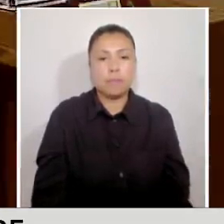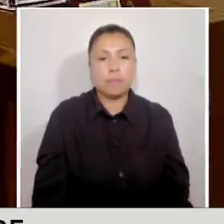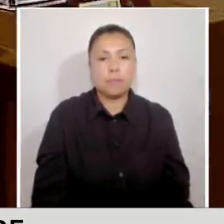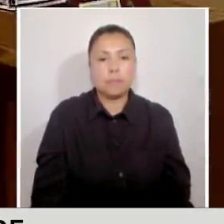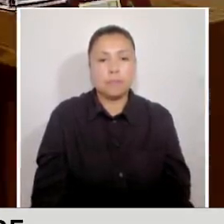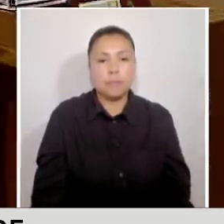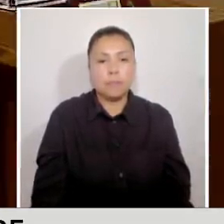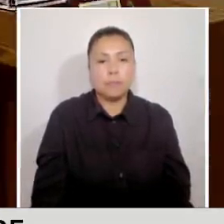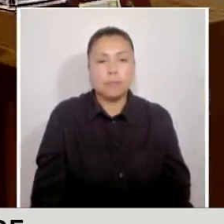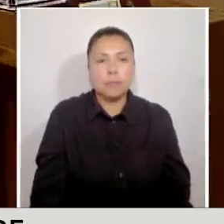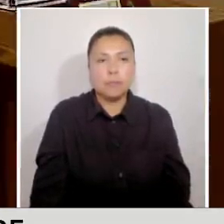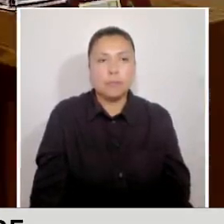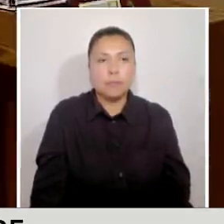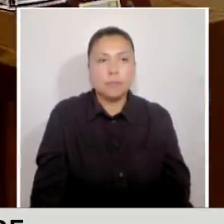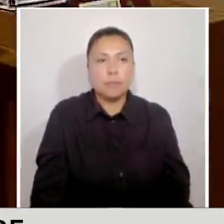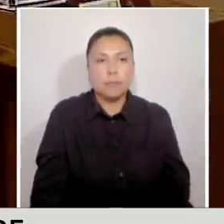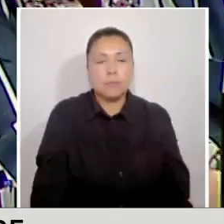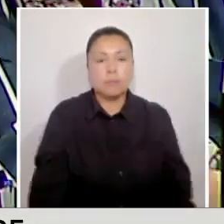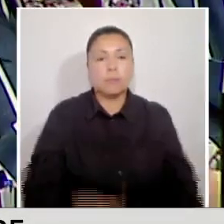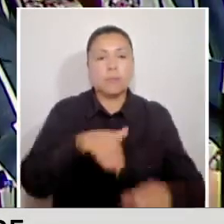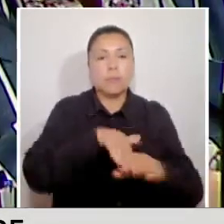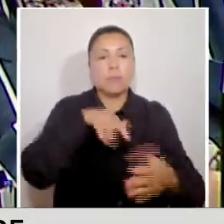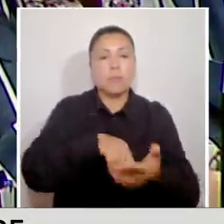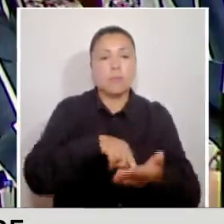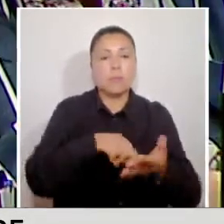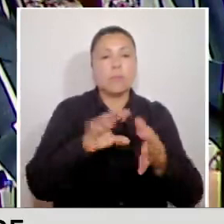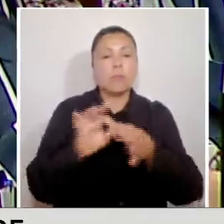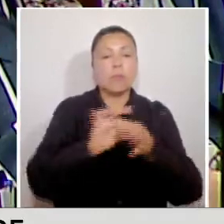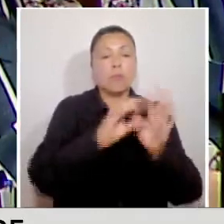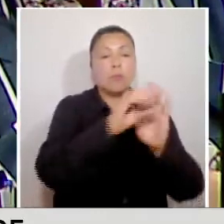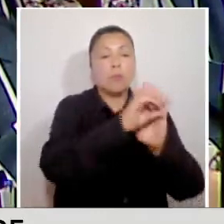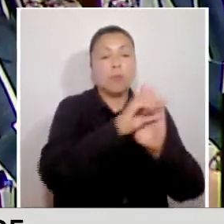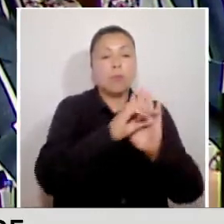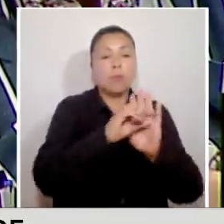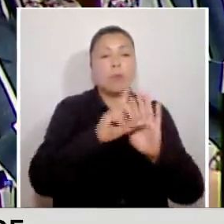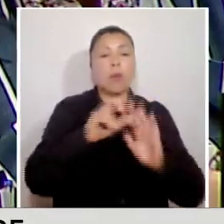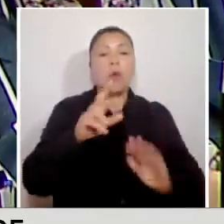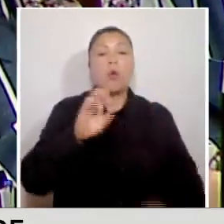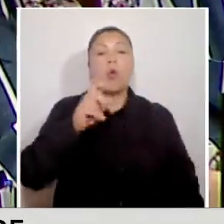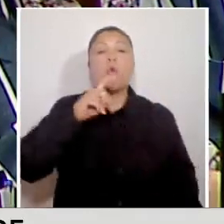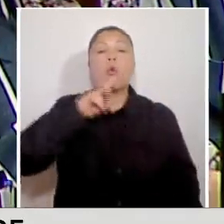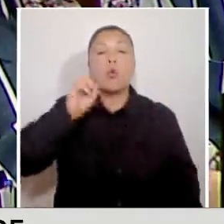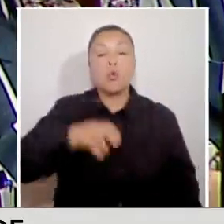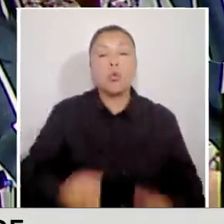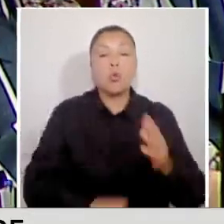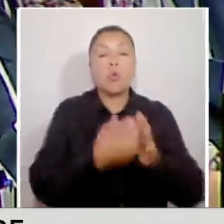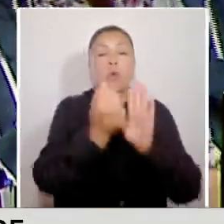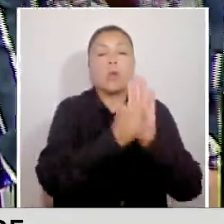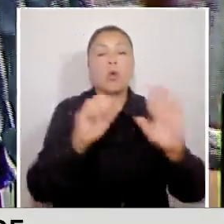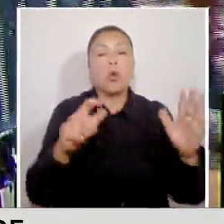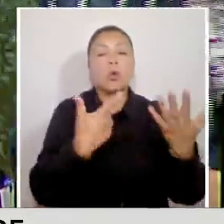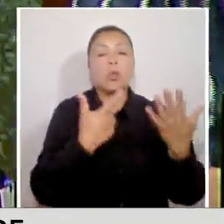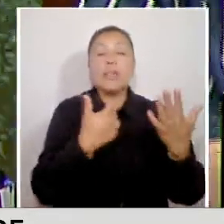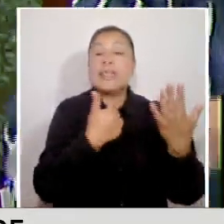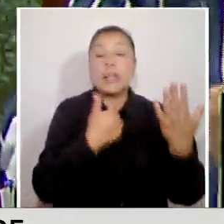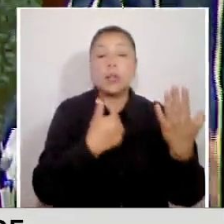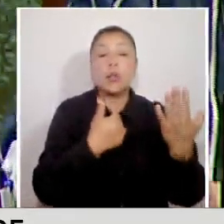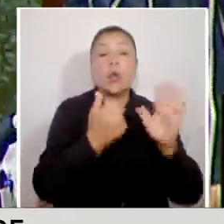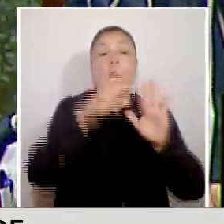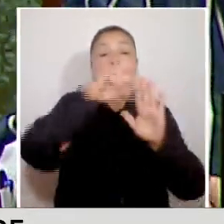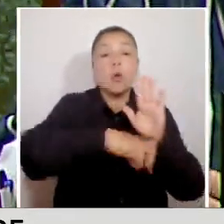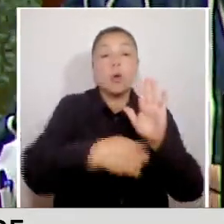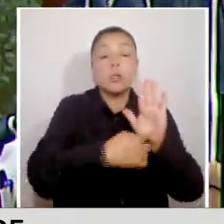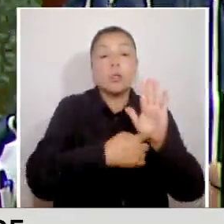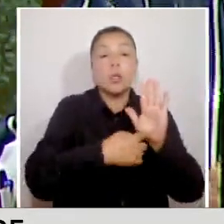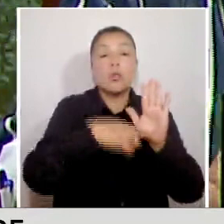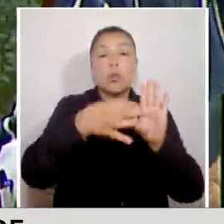votación en votación En consecuencia la indicación del diputado lon para Agregar un nuevo artículo sexto al proyecto Cabe hacer